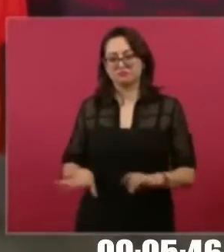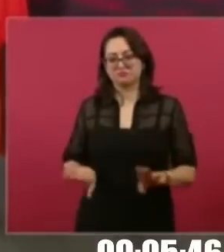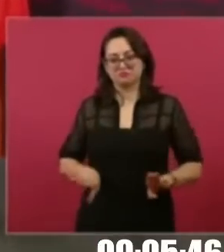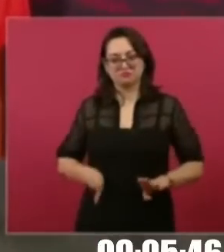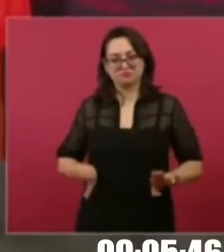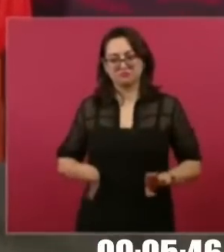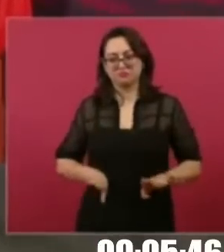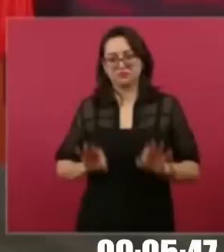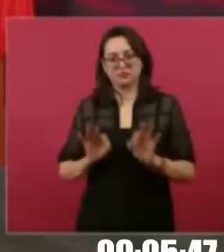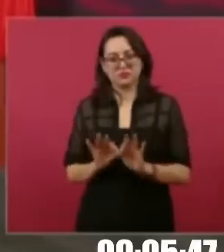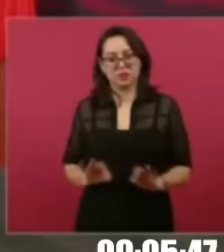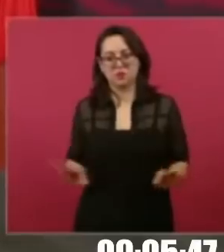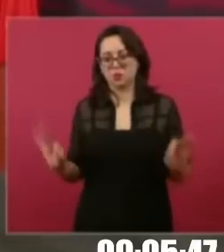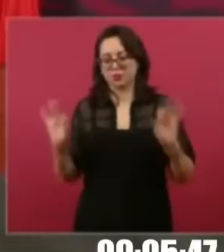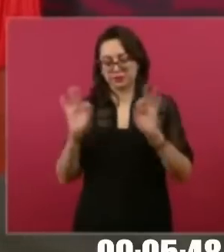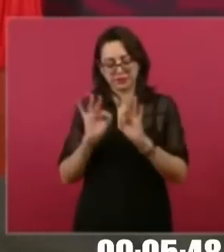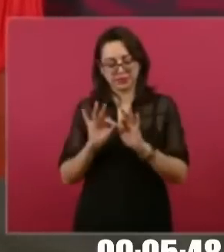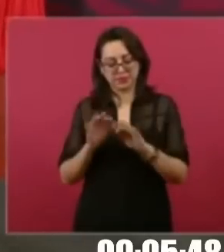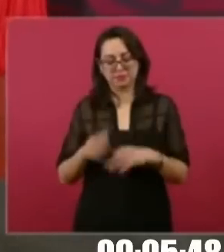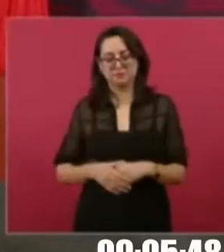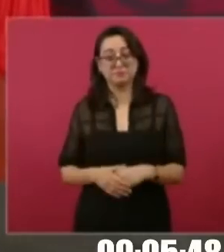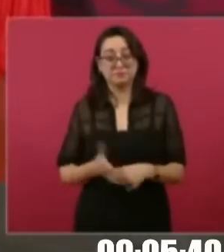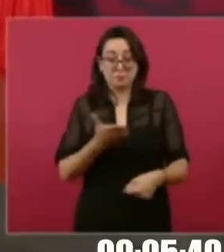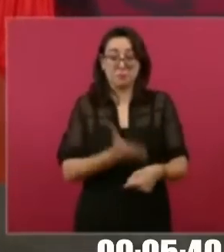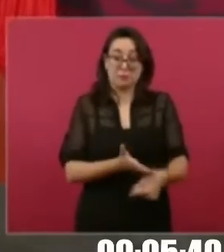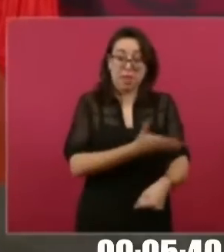lo compararía con Madero